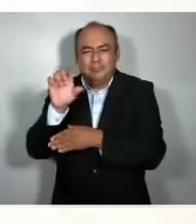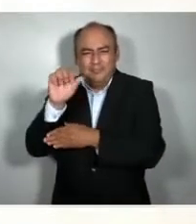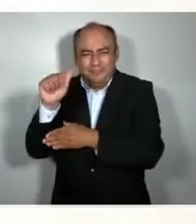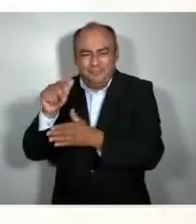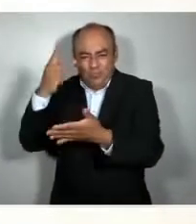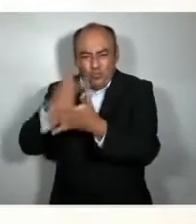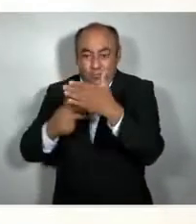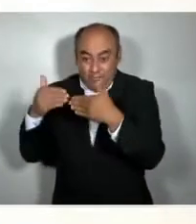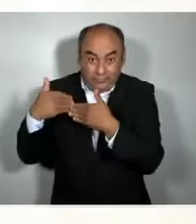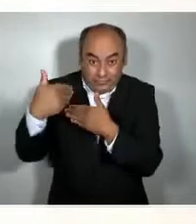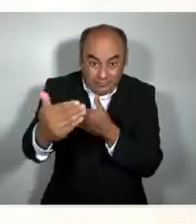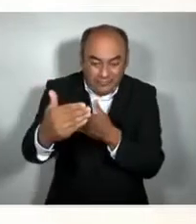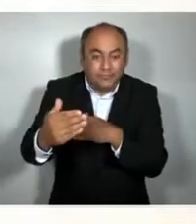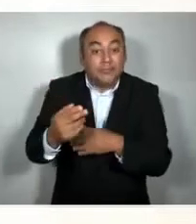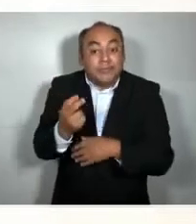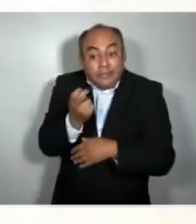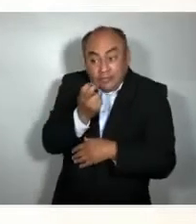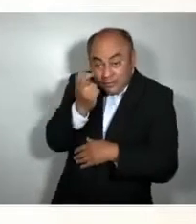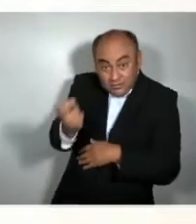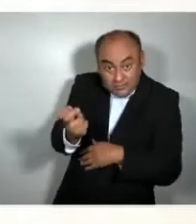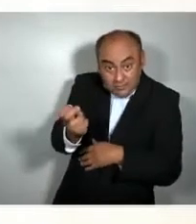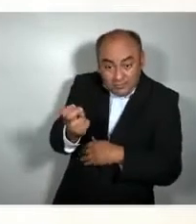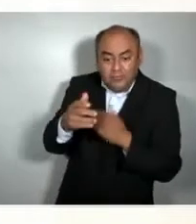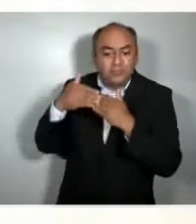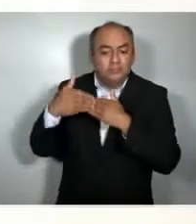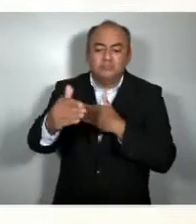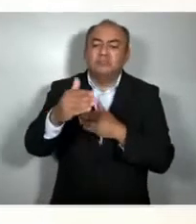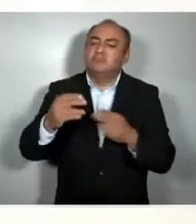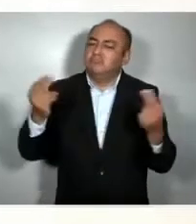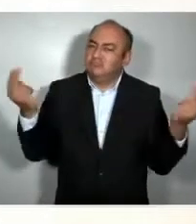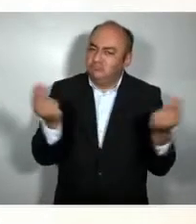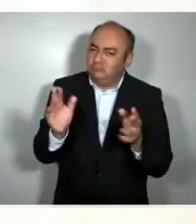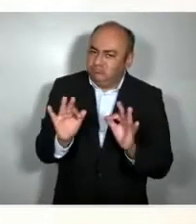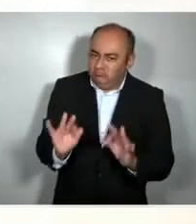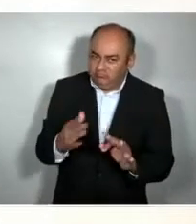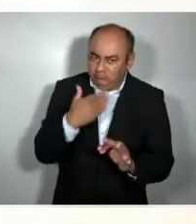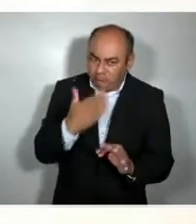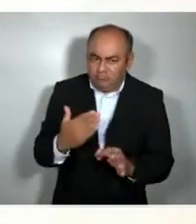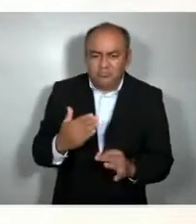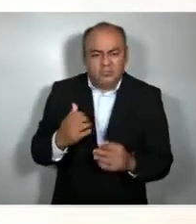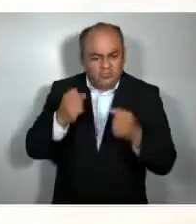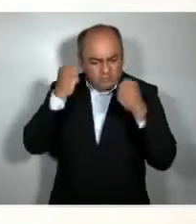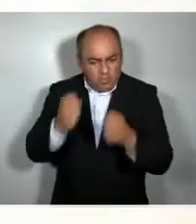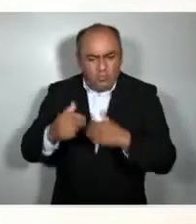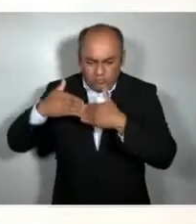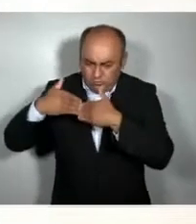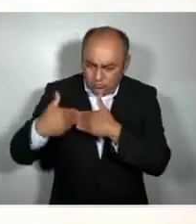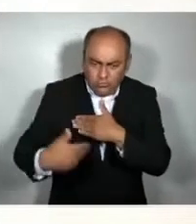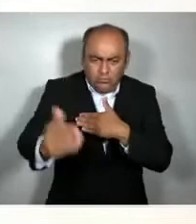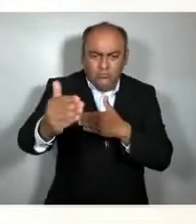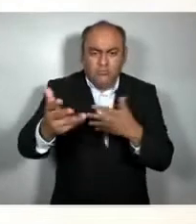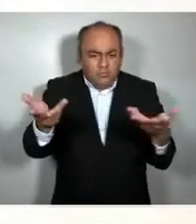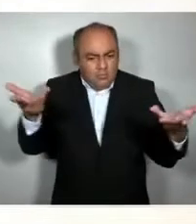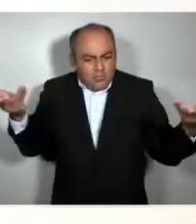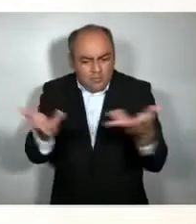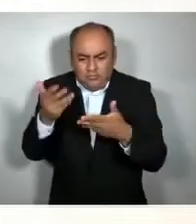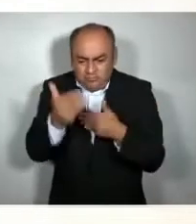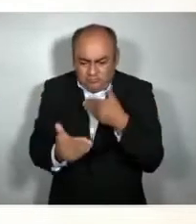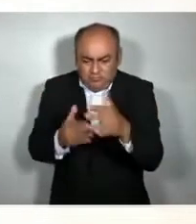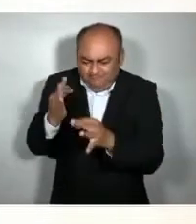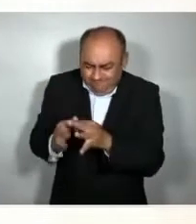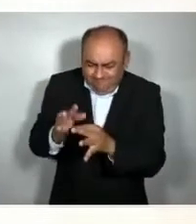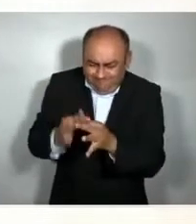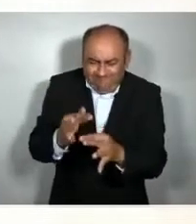estrategia que debe implementarse de manera sólida y contundente, que deberá vigilarse y